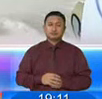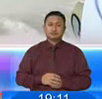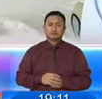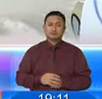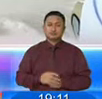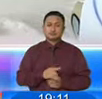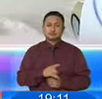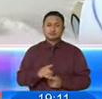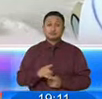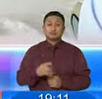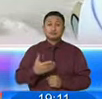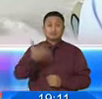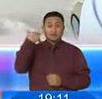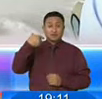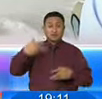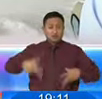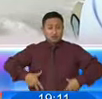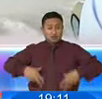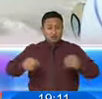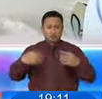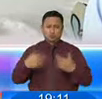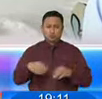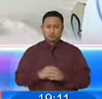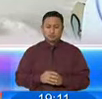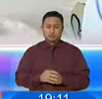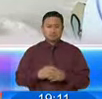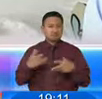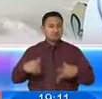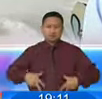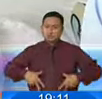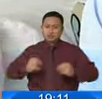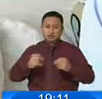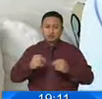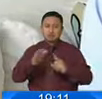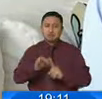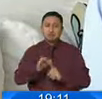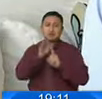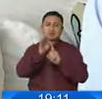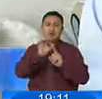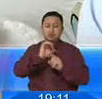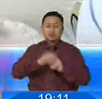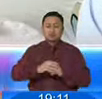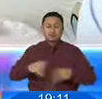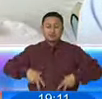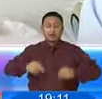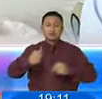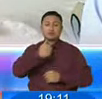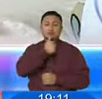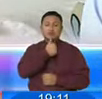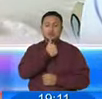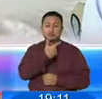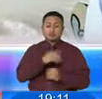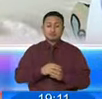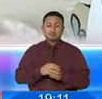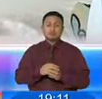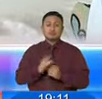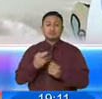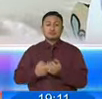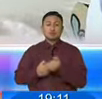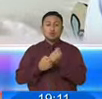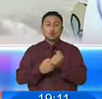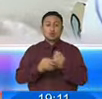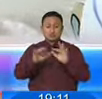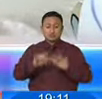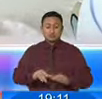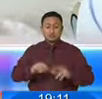hizo importantes gastos, llámense gastos, especiales o gastos reservados con recursos de la Secretaría Nacional